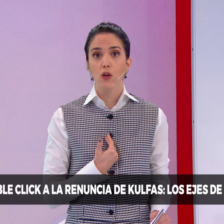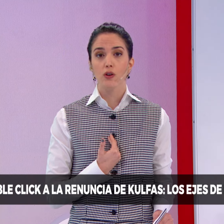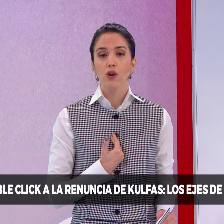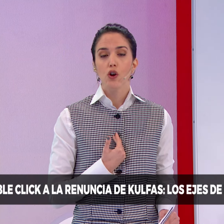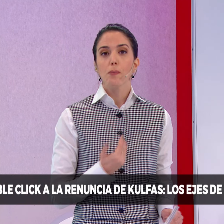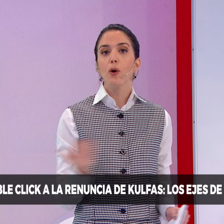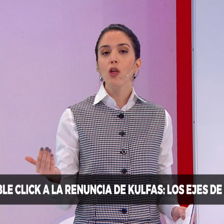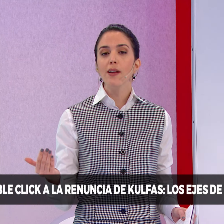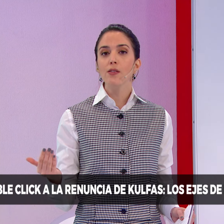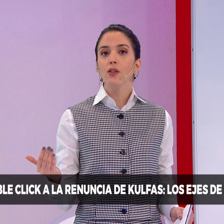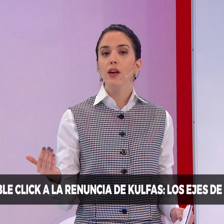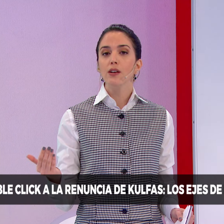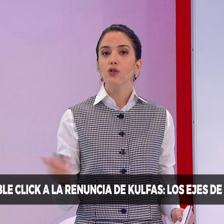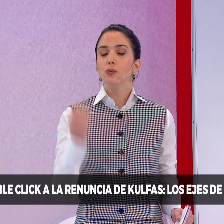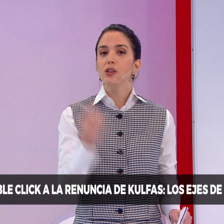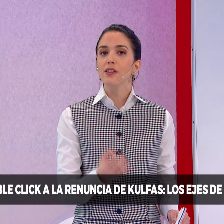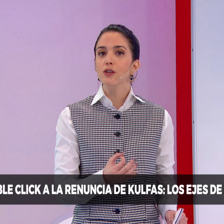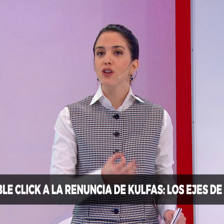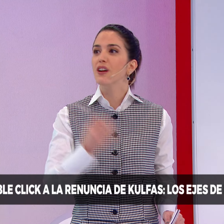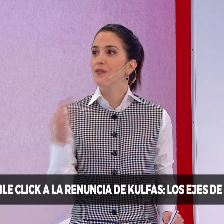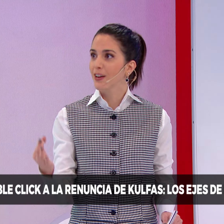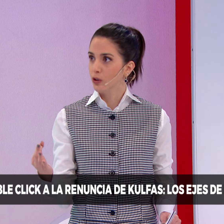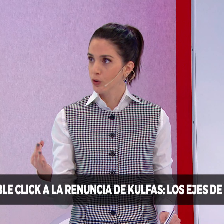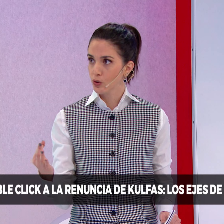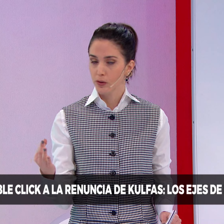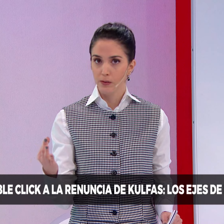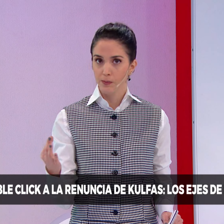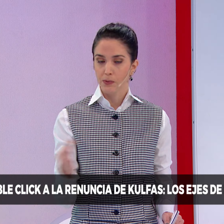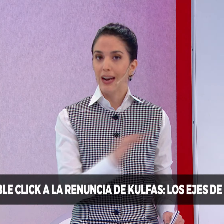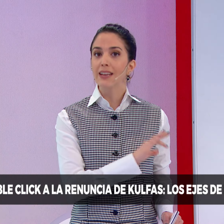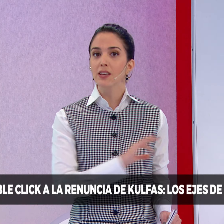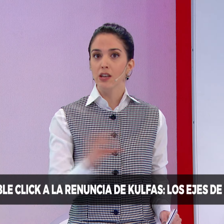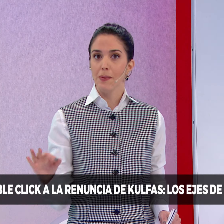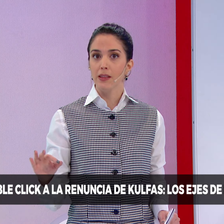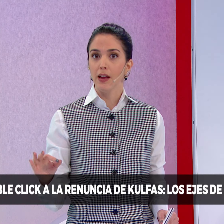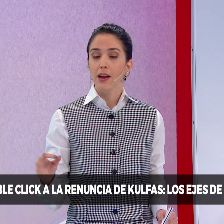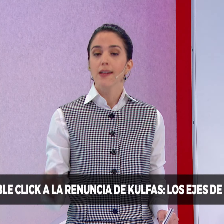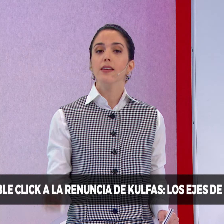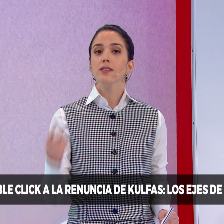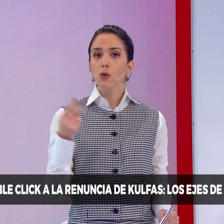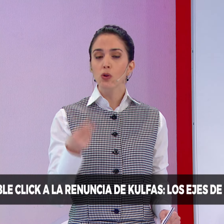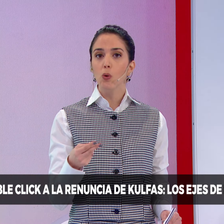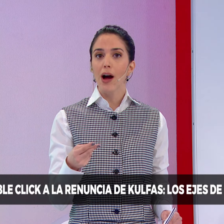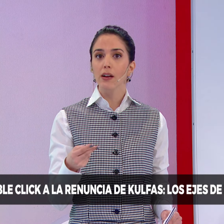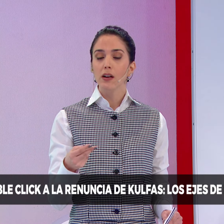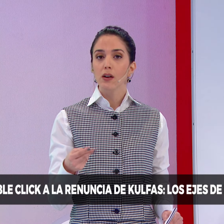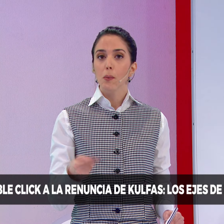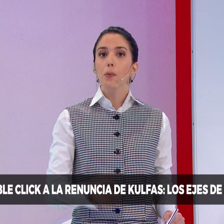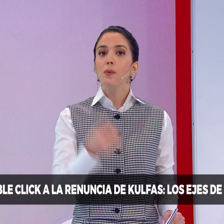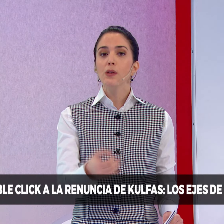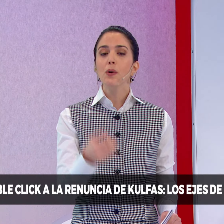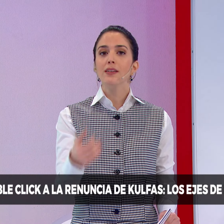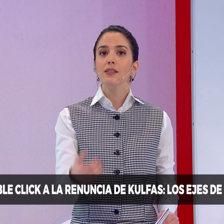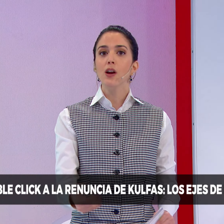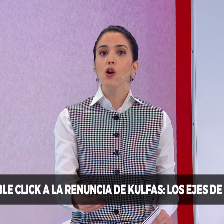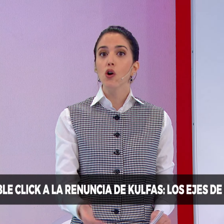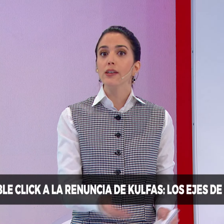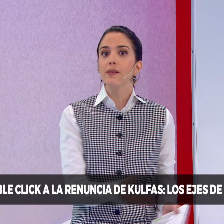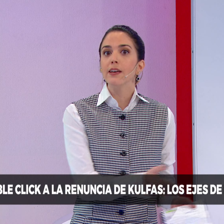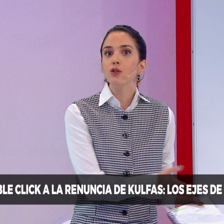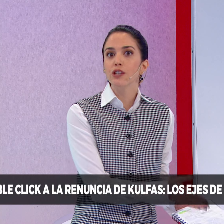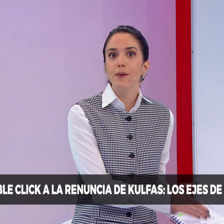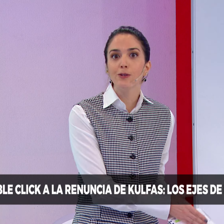de todos. Por un lado, hablando de subsidios nefastos, lisa y llanamente. Y en segundo lugar, volviendo a decir